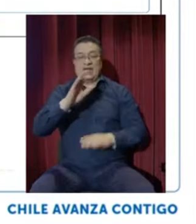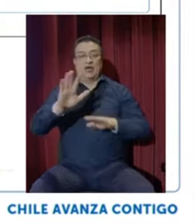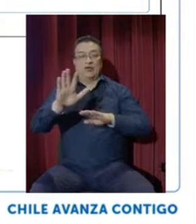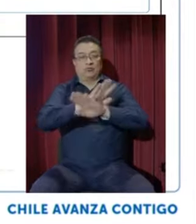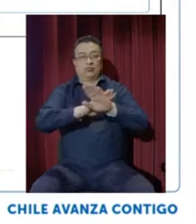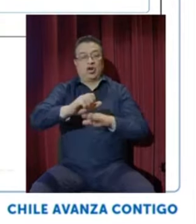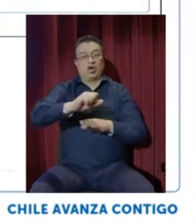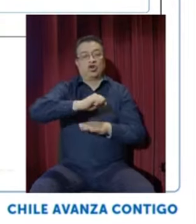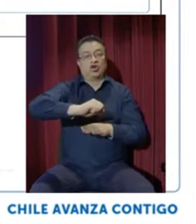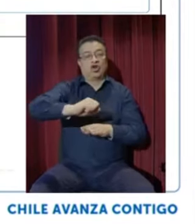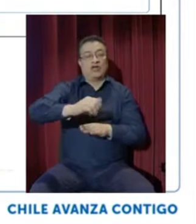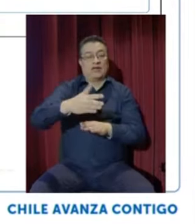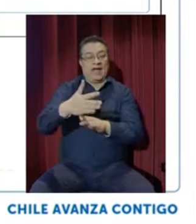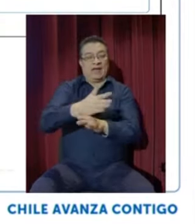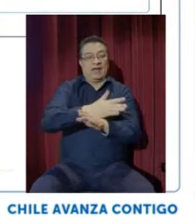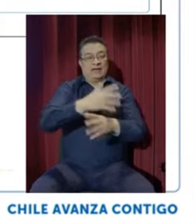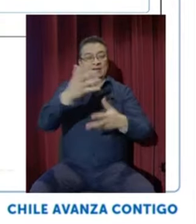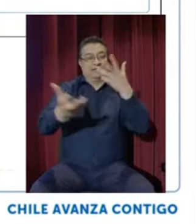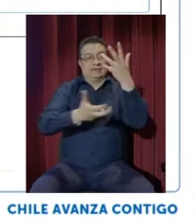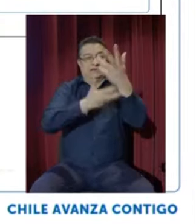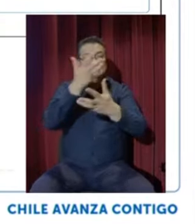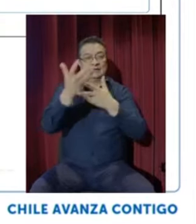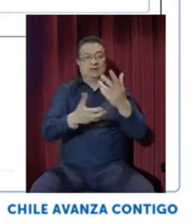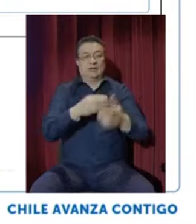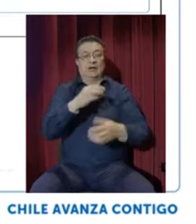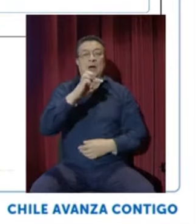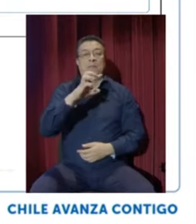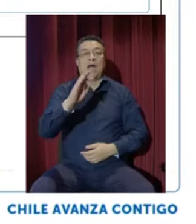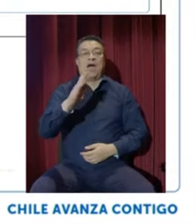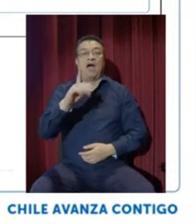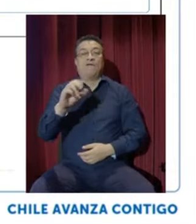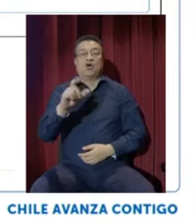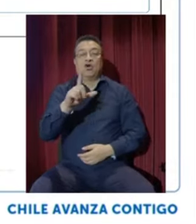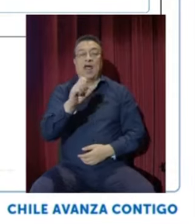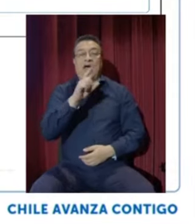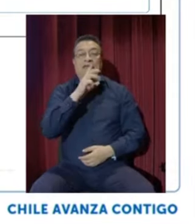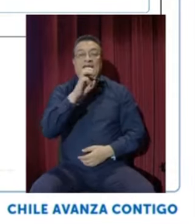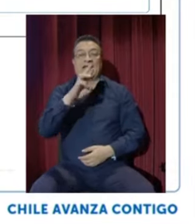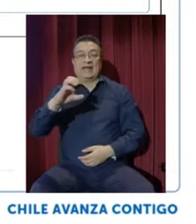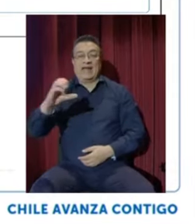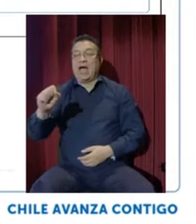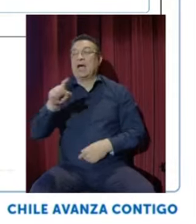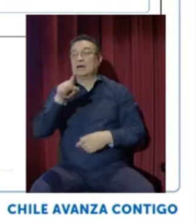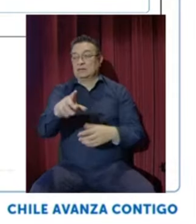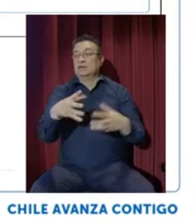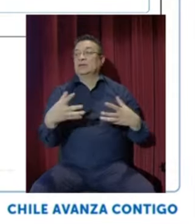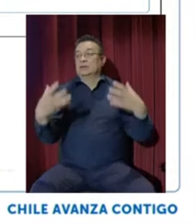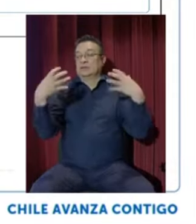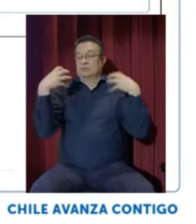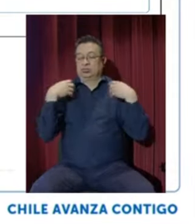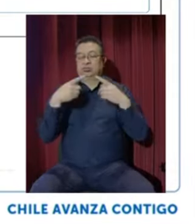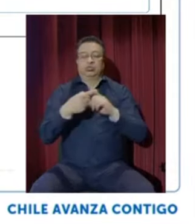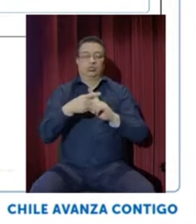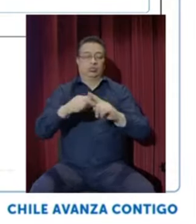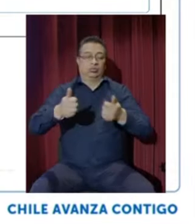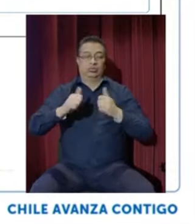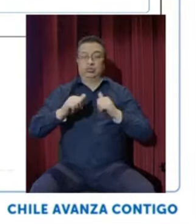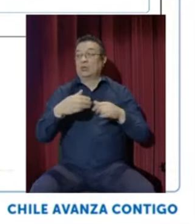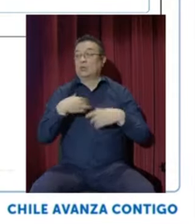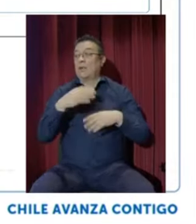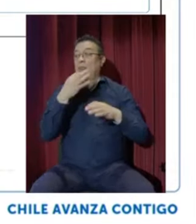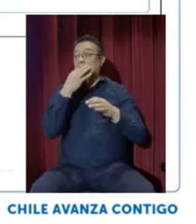incendio protección y prevención Don Pablo la tarea que le toca a usted eh que tremendo desafío no quiero dar